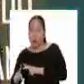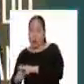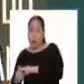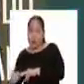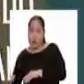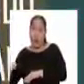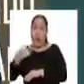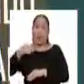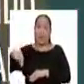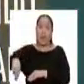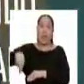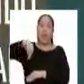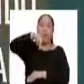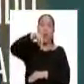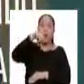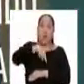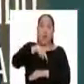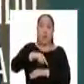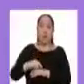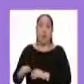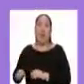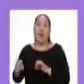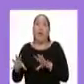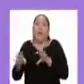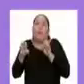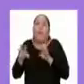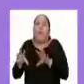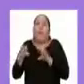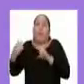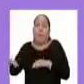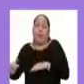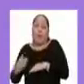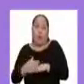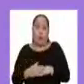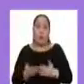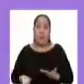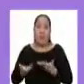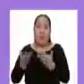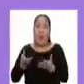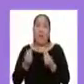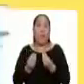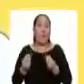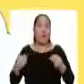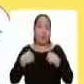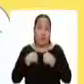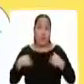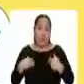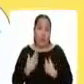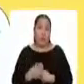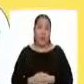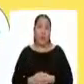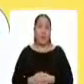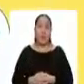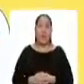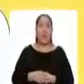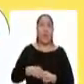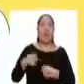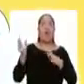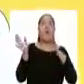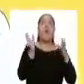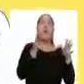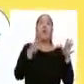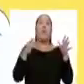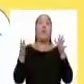aguas frías del fondo del océano, permitiendo una gran variedad de especies marinas. Y las masas de aire